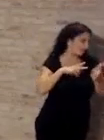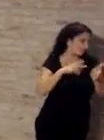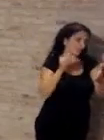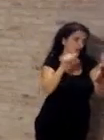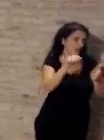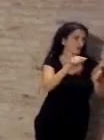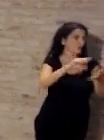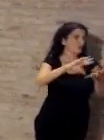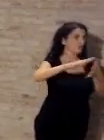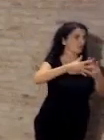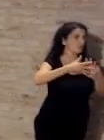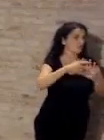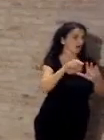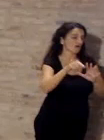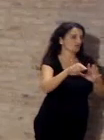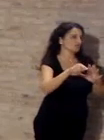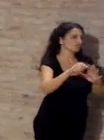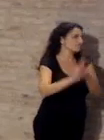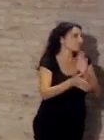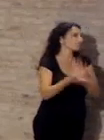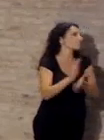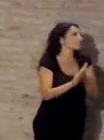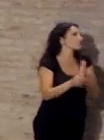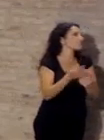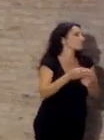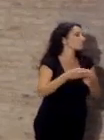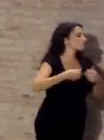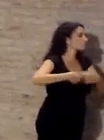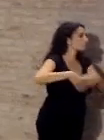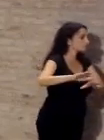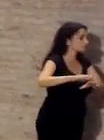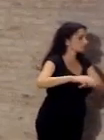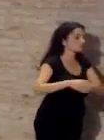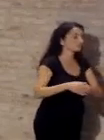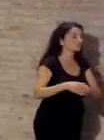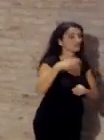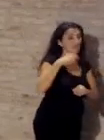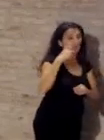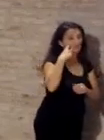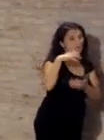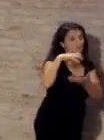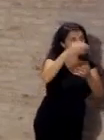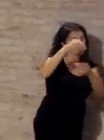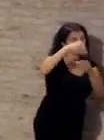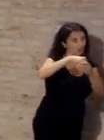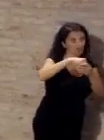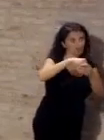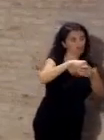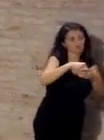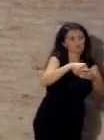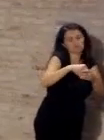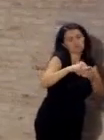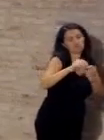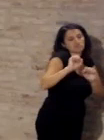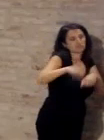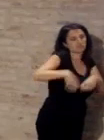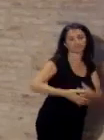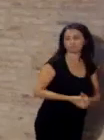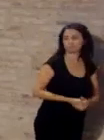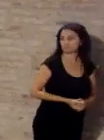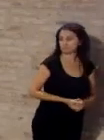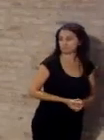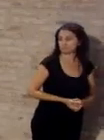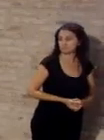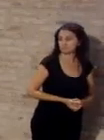se se desvinculó del suceso no se hizo cargo de lo que había pasado dentro de su institución eh creo